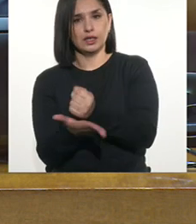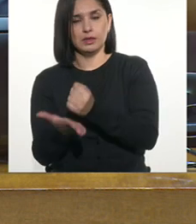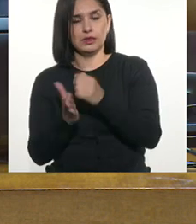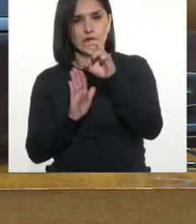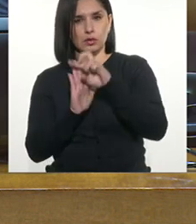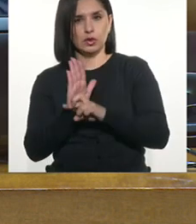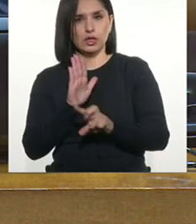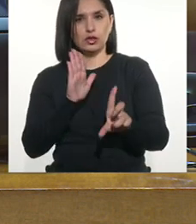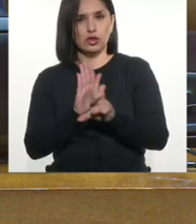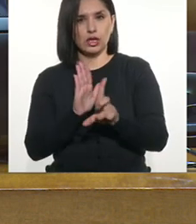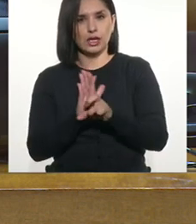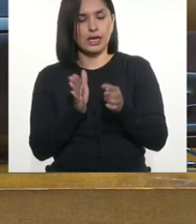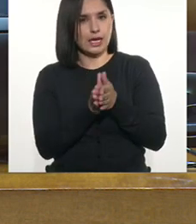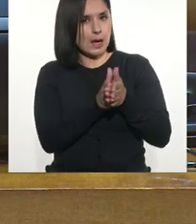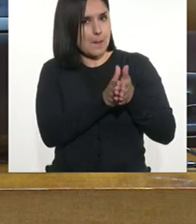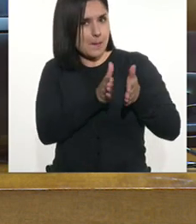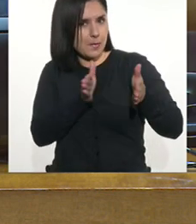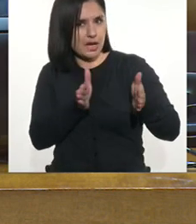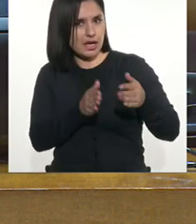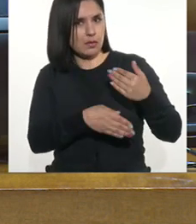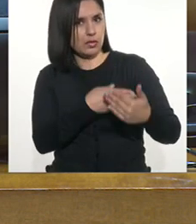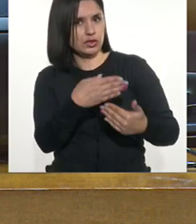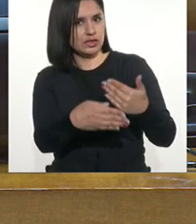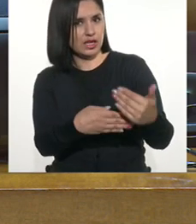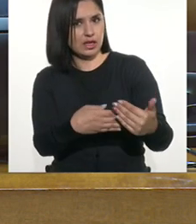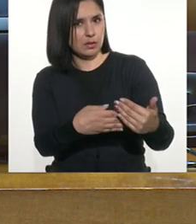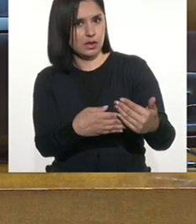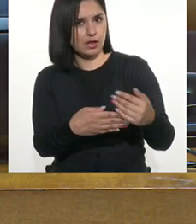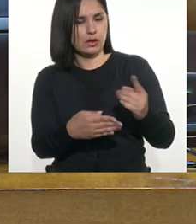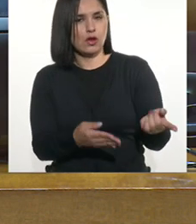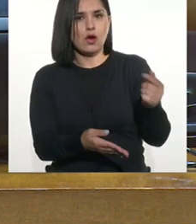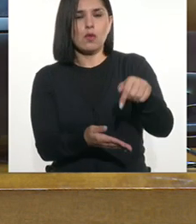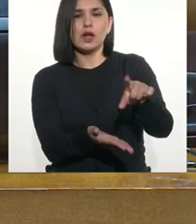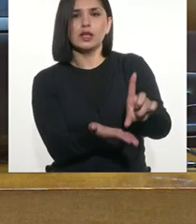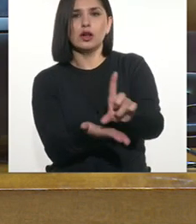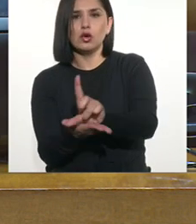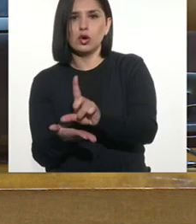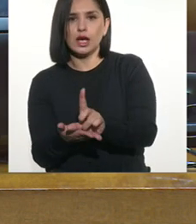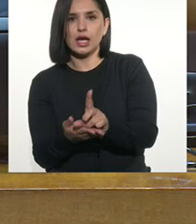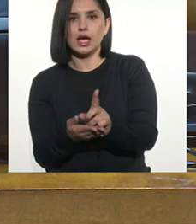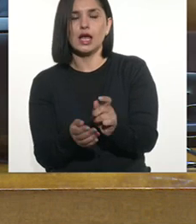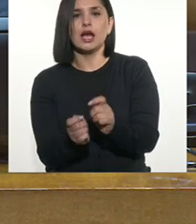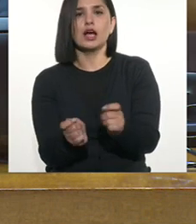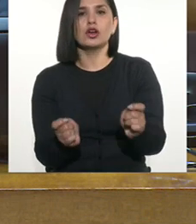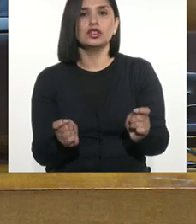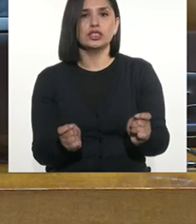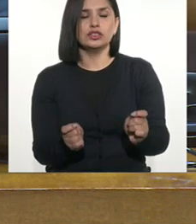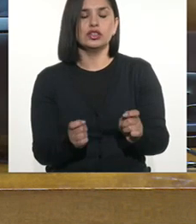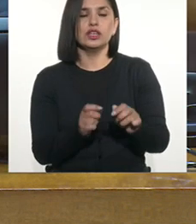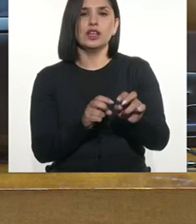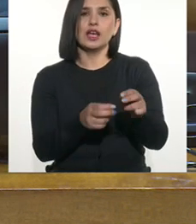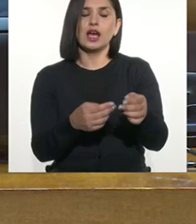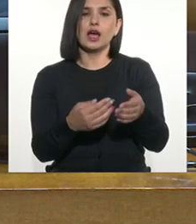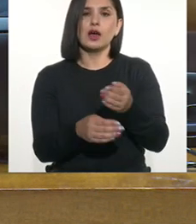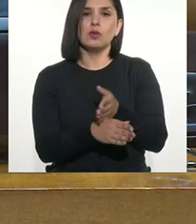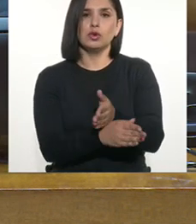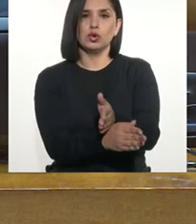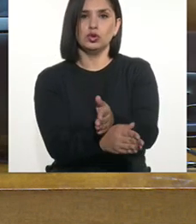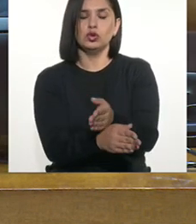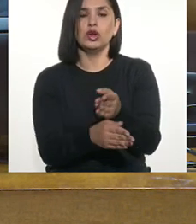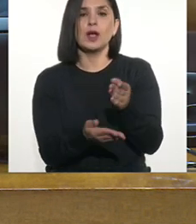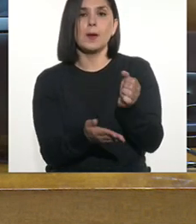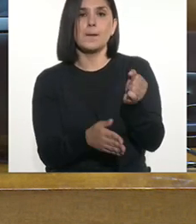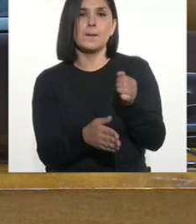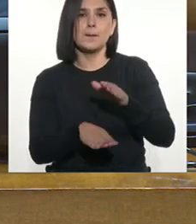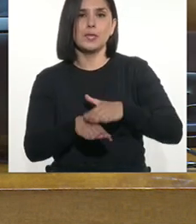de ley que amplíe el procedimiento de relocalización a concesiones de acuicultura que indica y establece permisos especiales